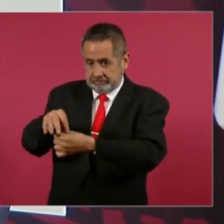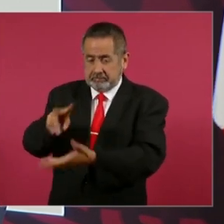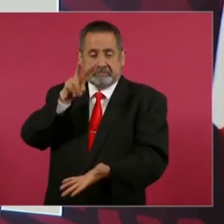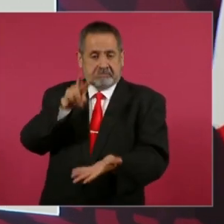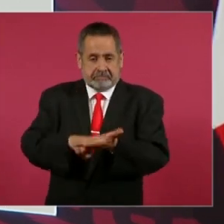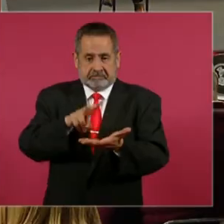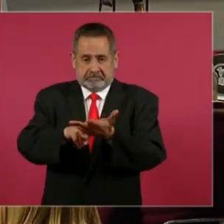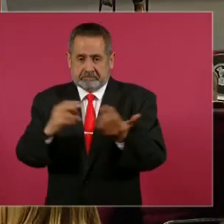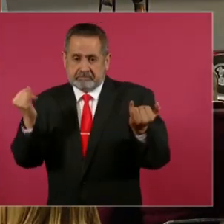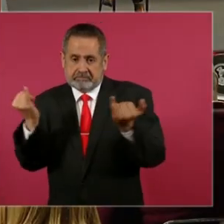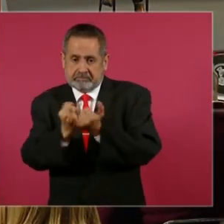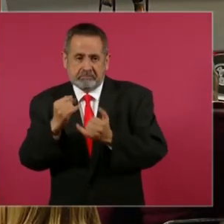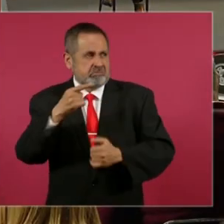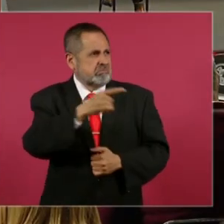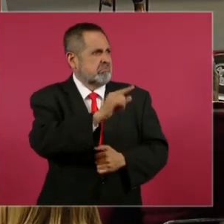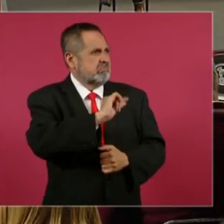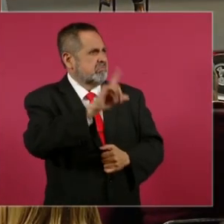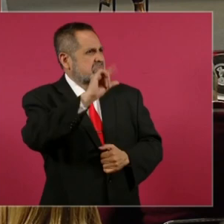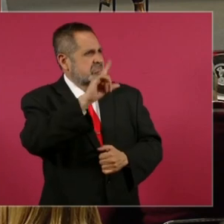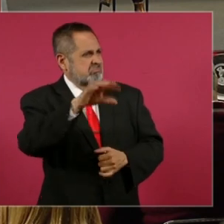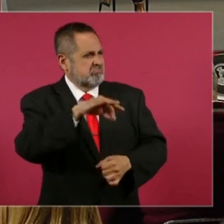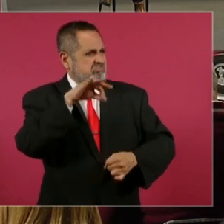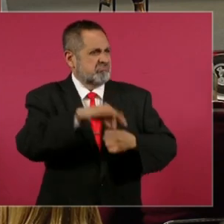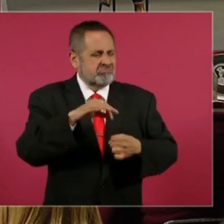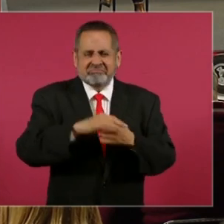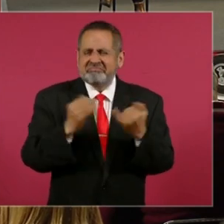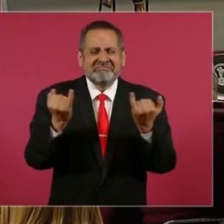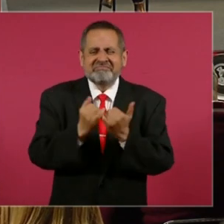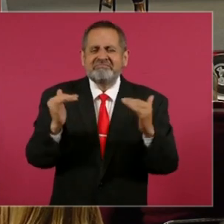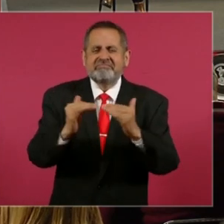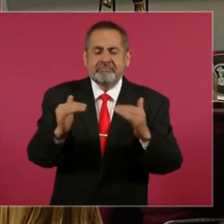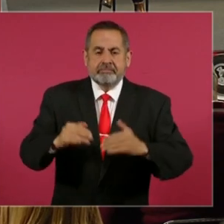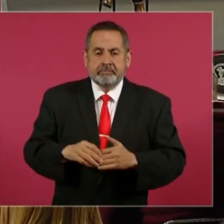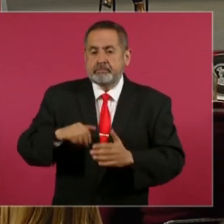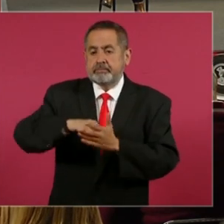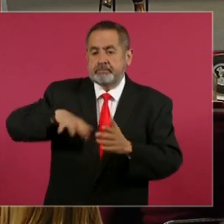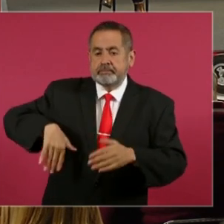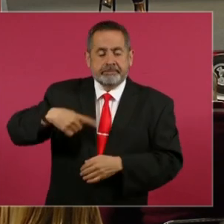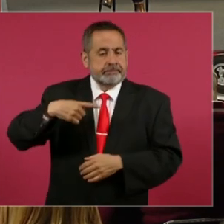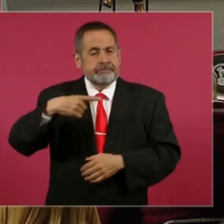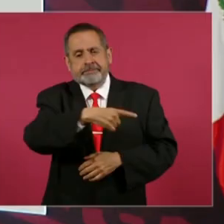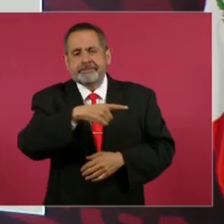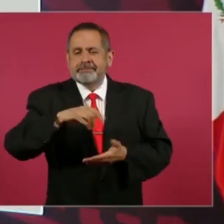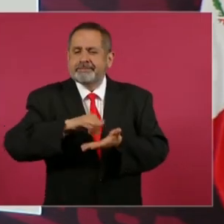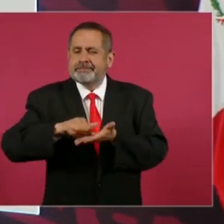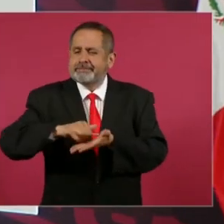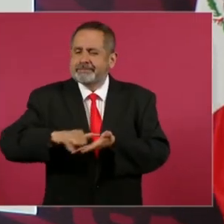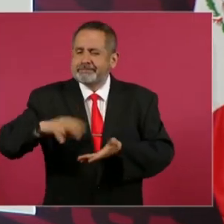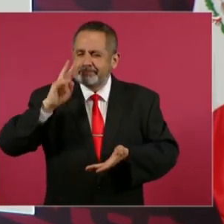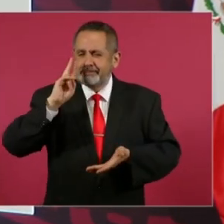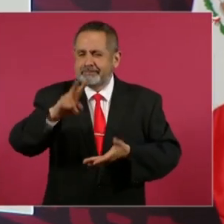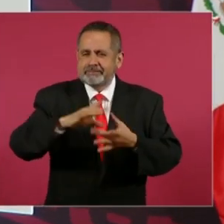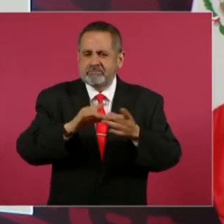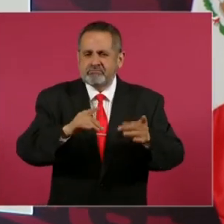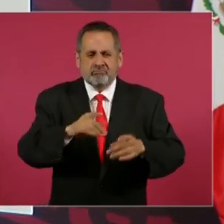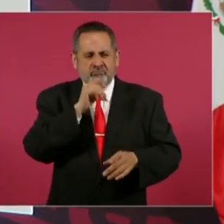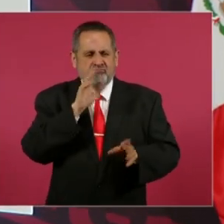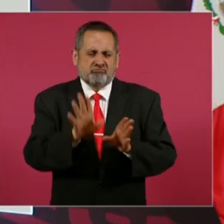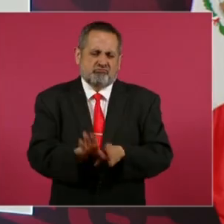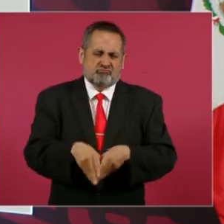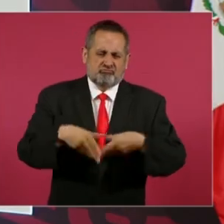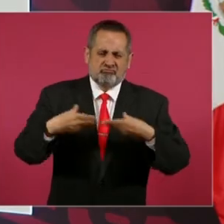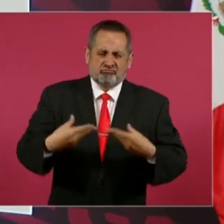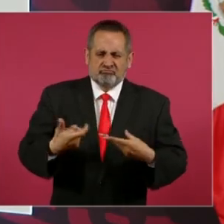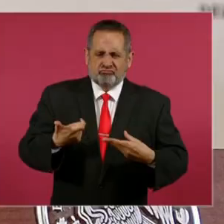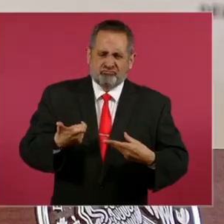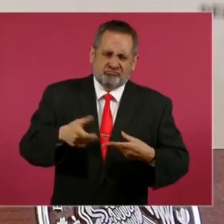un potentado. ¿Qué propone? Este que ahora en Nueva York, no sé si vieron, que sacó la cartera.